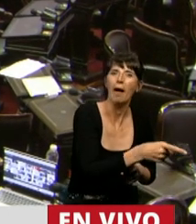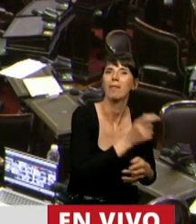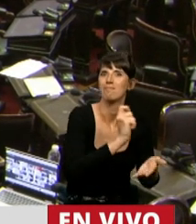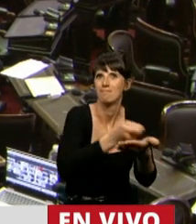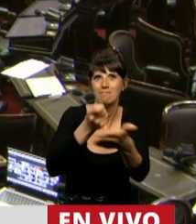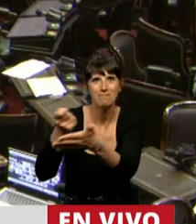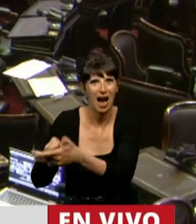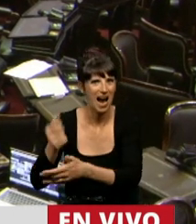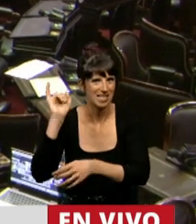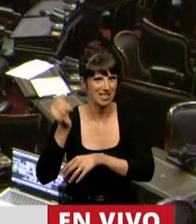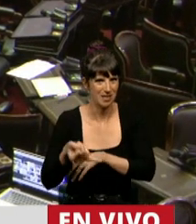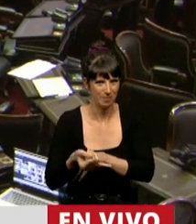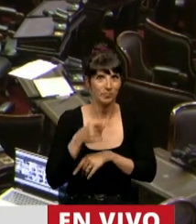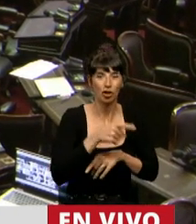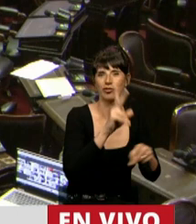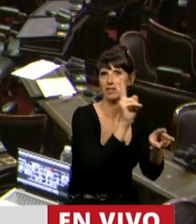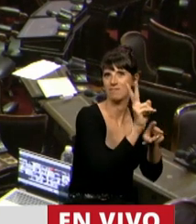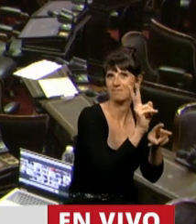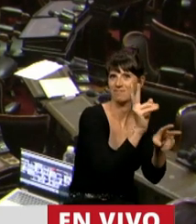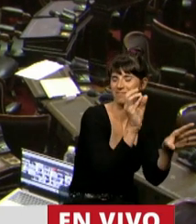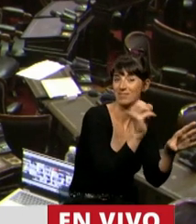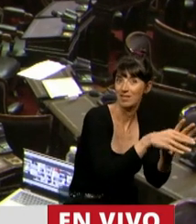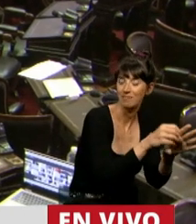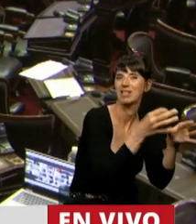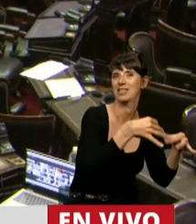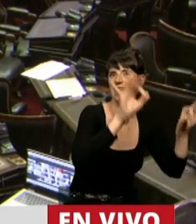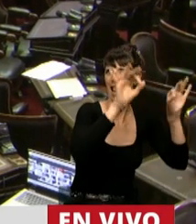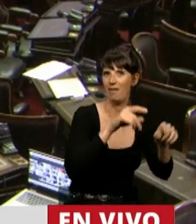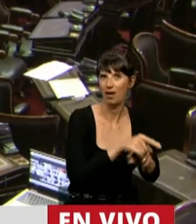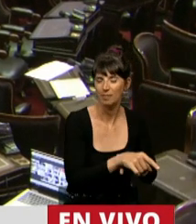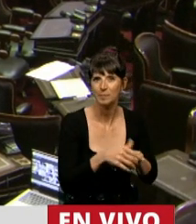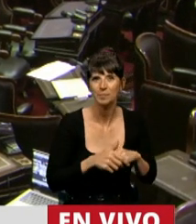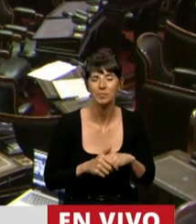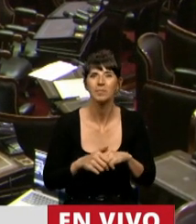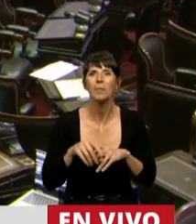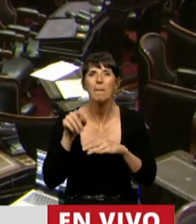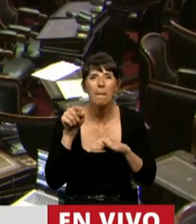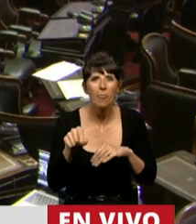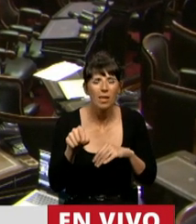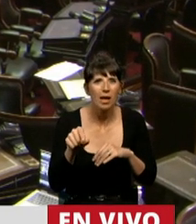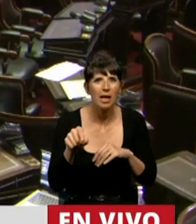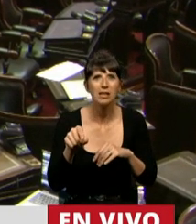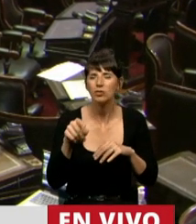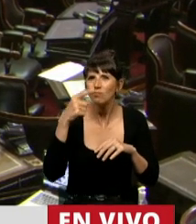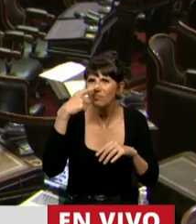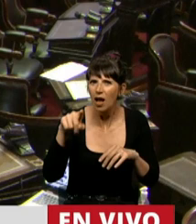mensuales y también tuvo como objetivo la 2760 reducir la lidad previsional Y esto no sucedió no obstante o sea eso